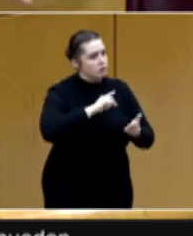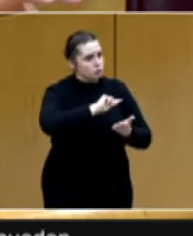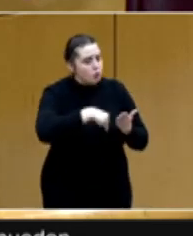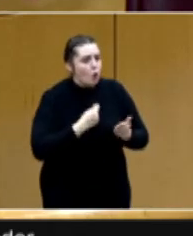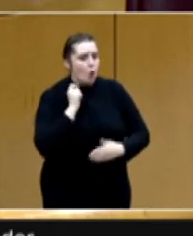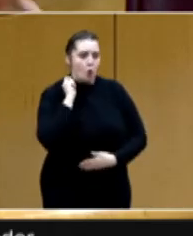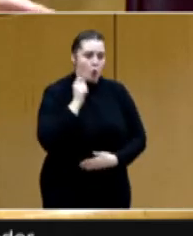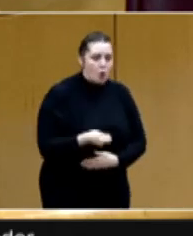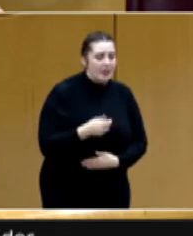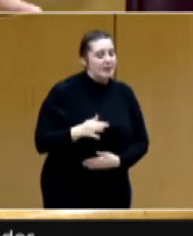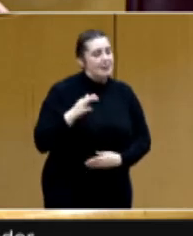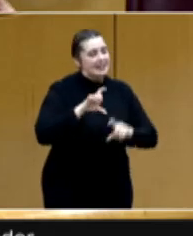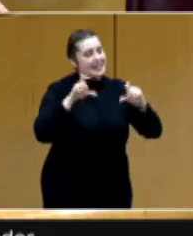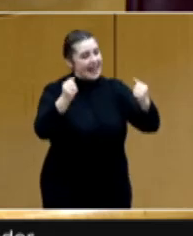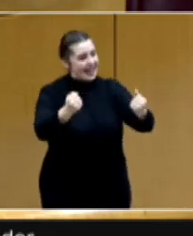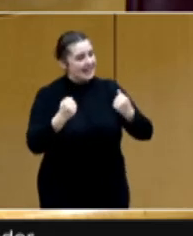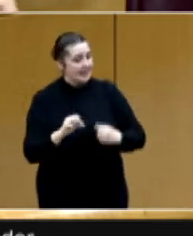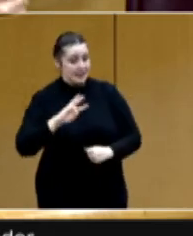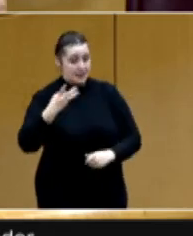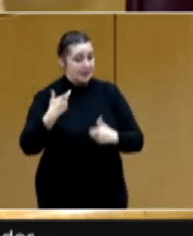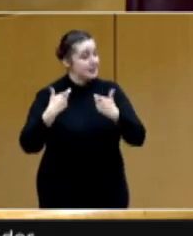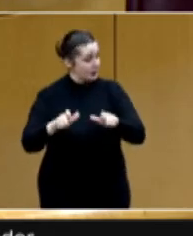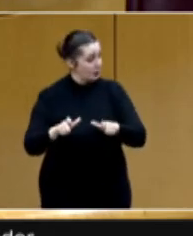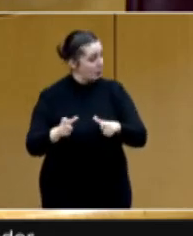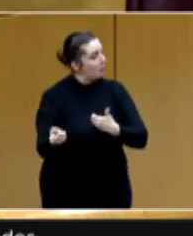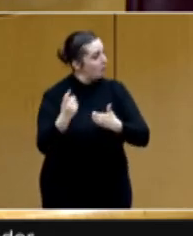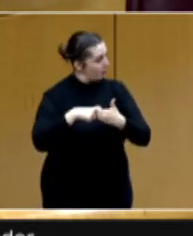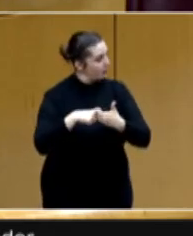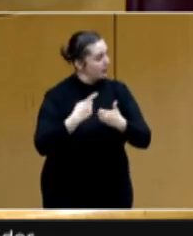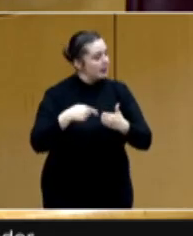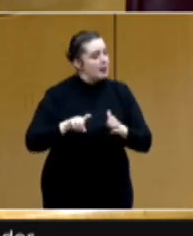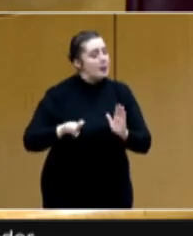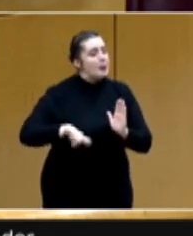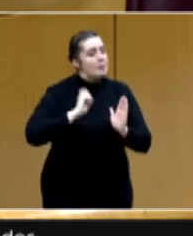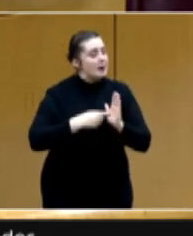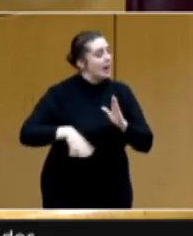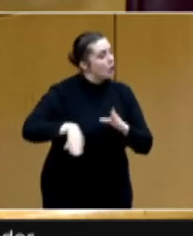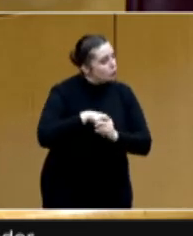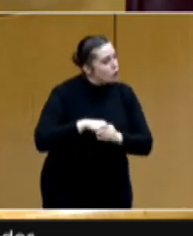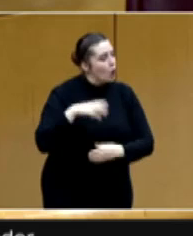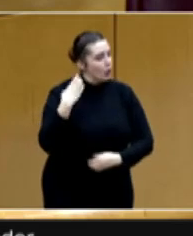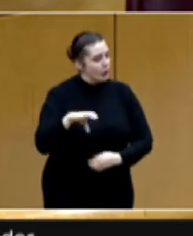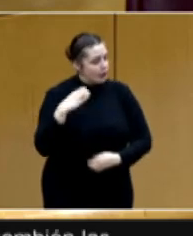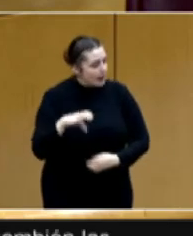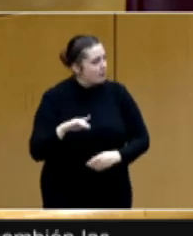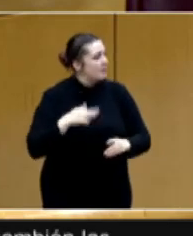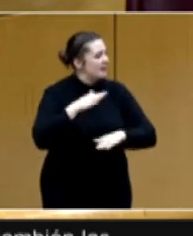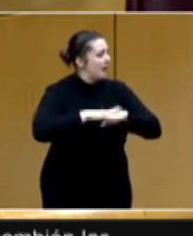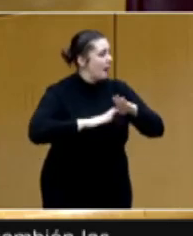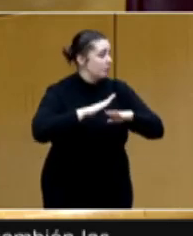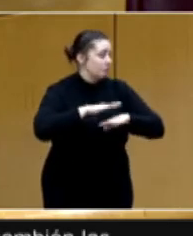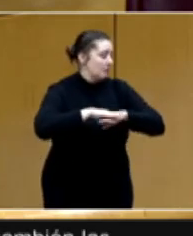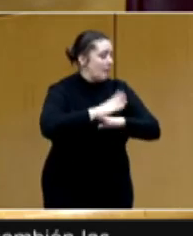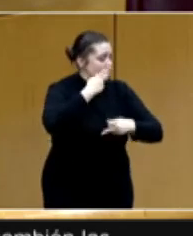también las entidades del Tercer sector plena inclusión en cermi y las administraciones por lo tanto